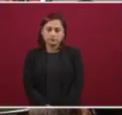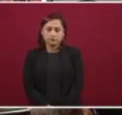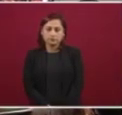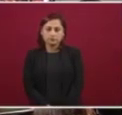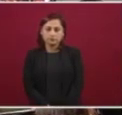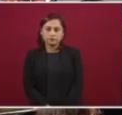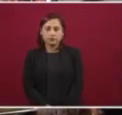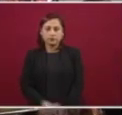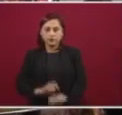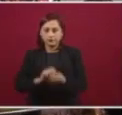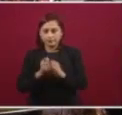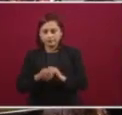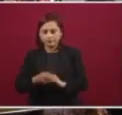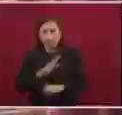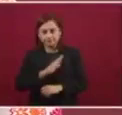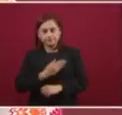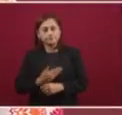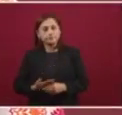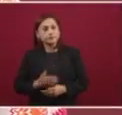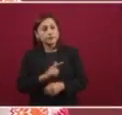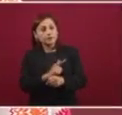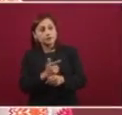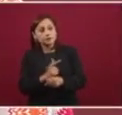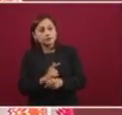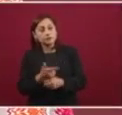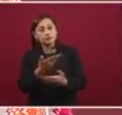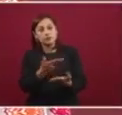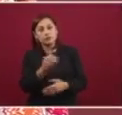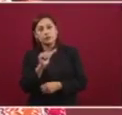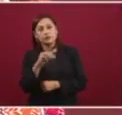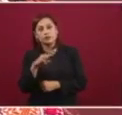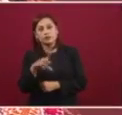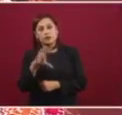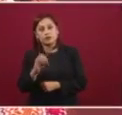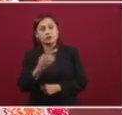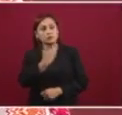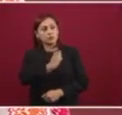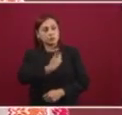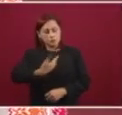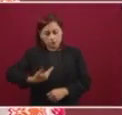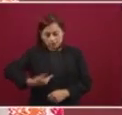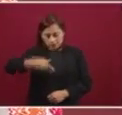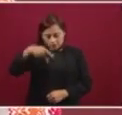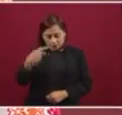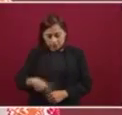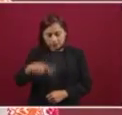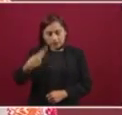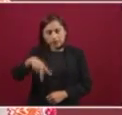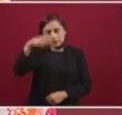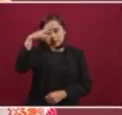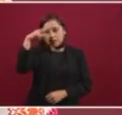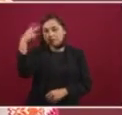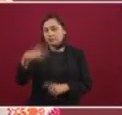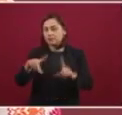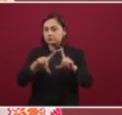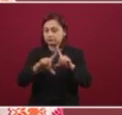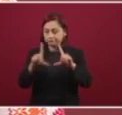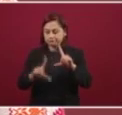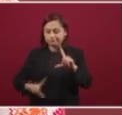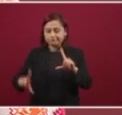Licenciado Andrés Manuel López Obrador, presidente constitucional de los Estados Unidos